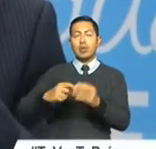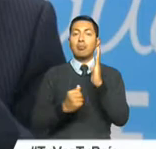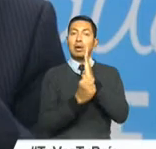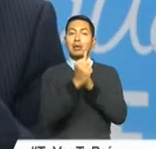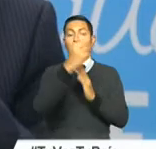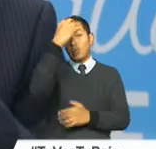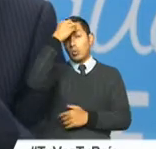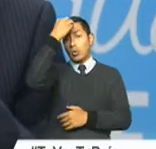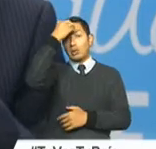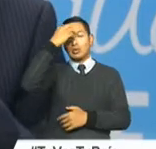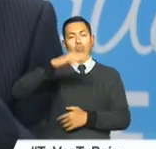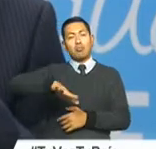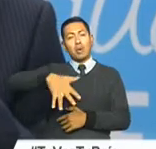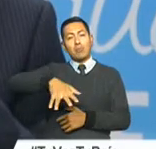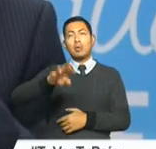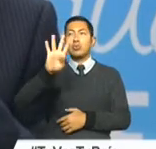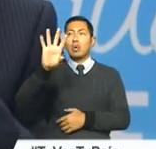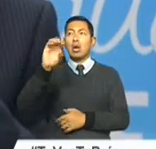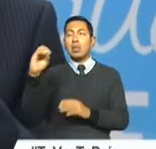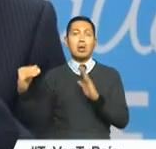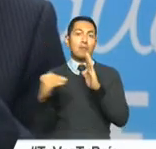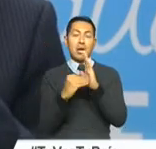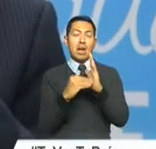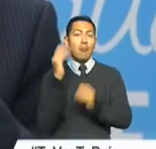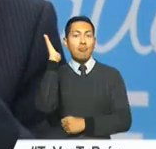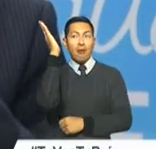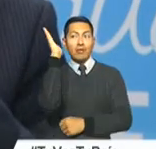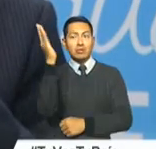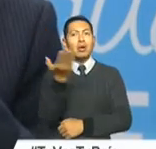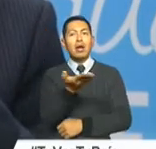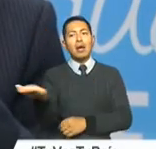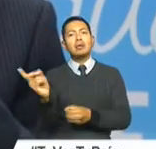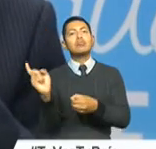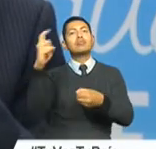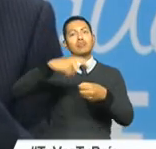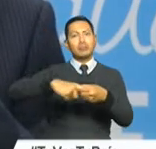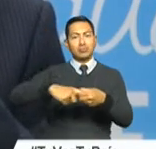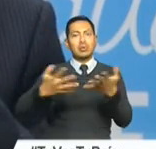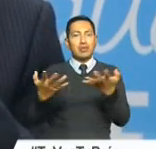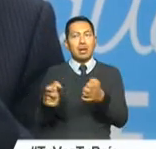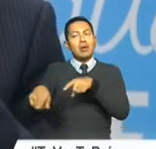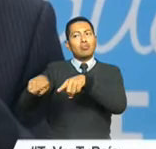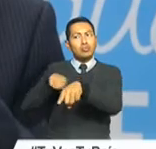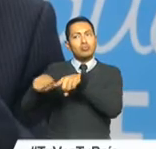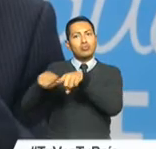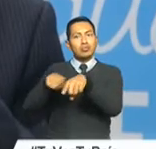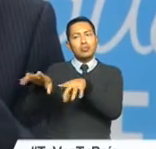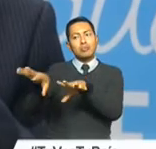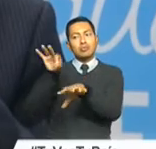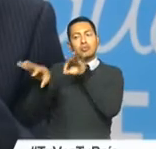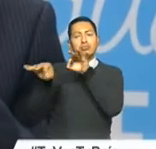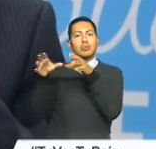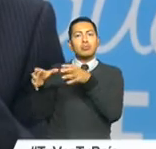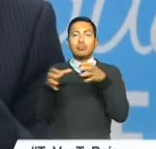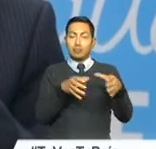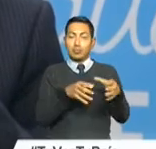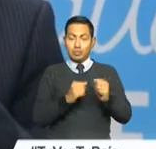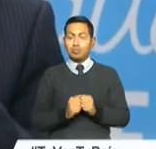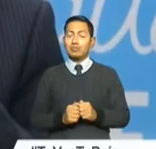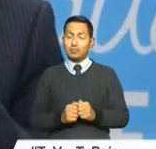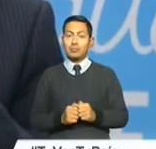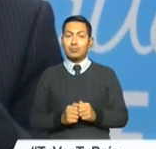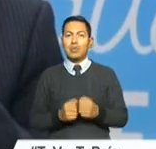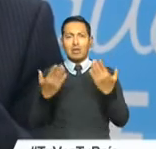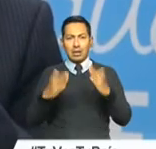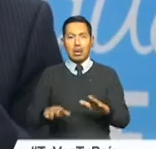cerca de 40.000 docentes que accedieron a los distintos concursos, al Quiero Ser Maestro 1 hasta el Quiero Ser